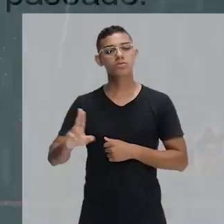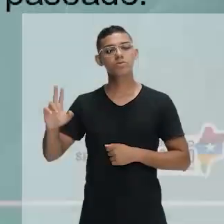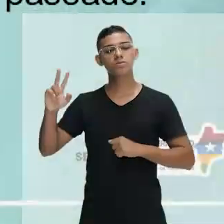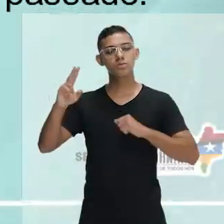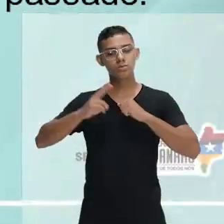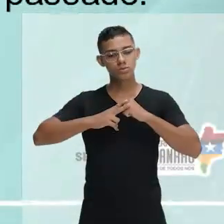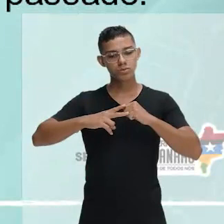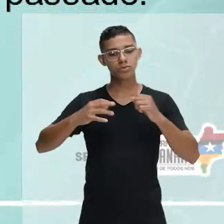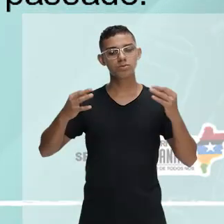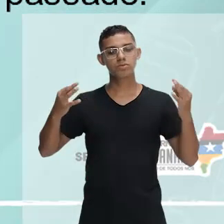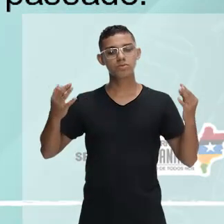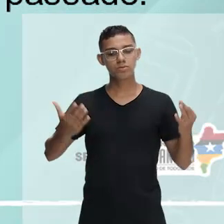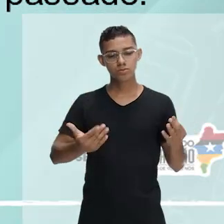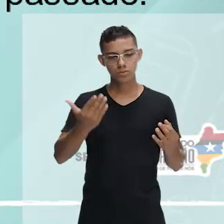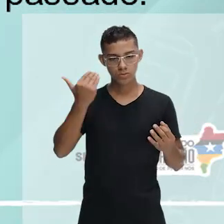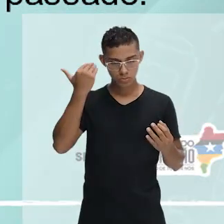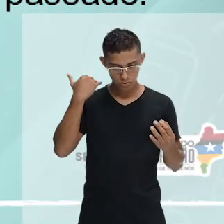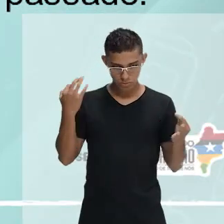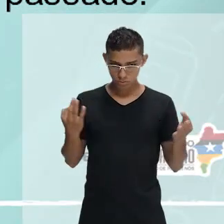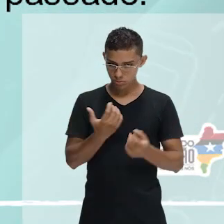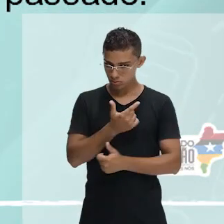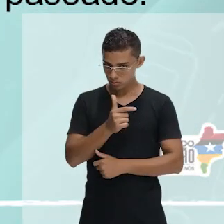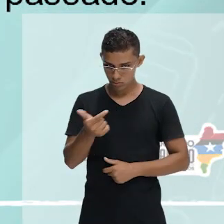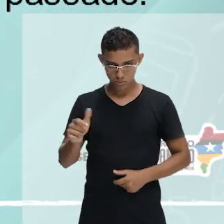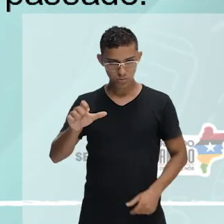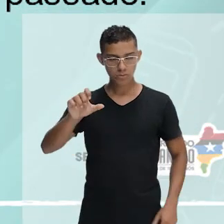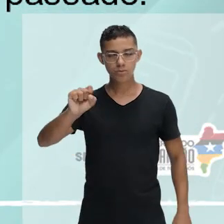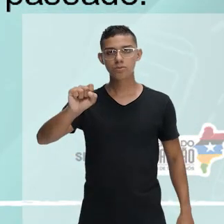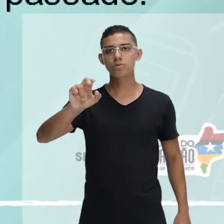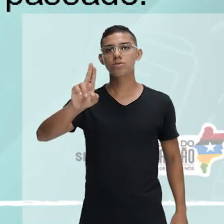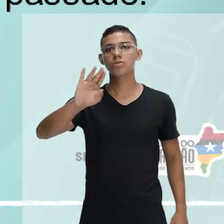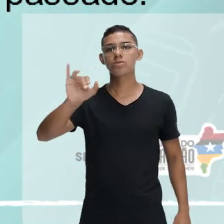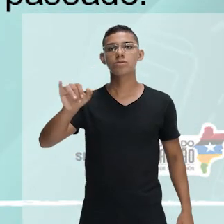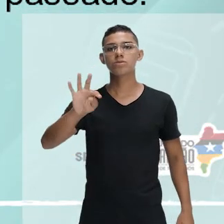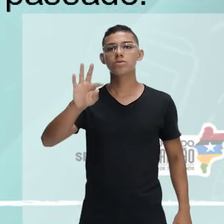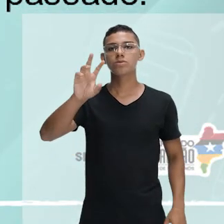subjuntivo se utiliza principalmente para expressar